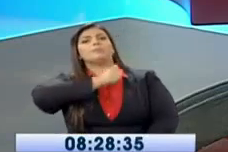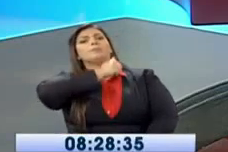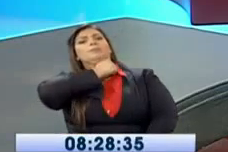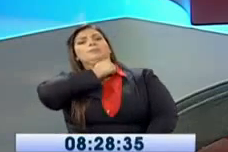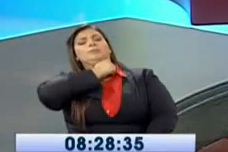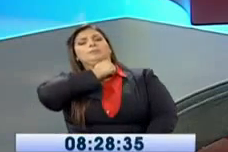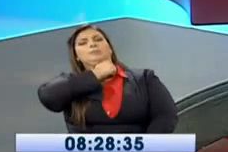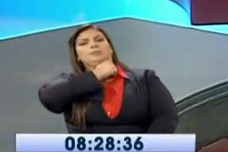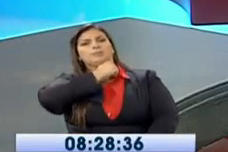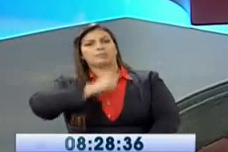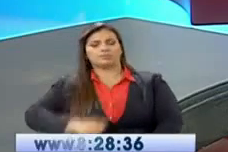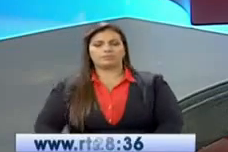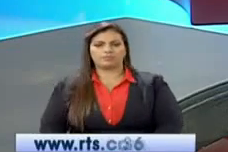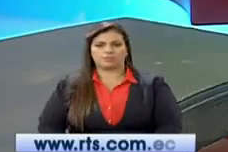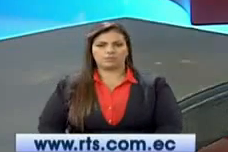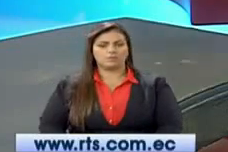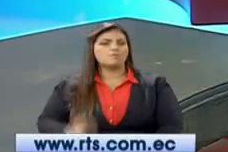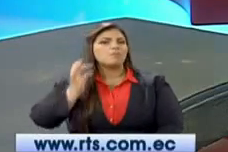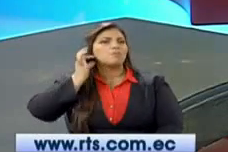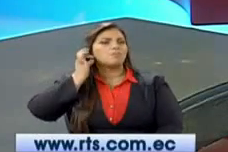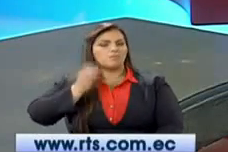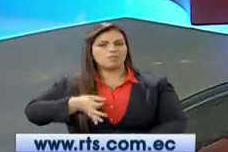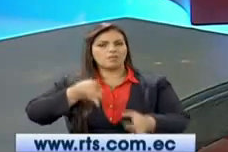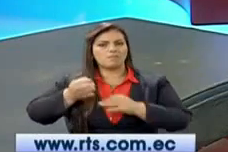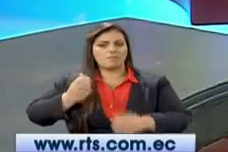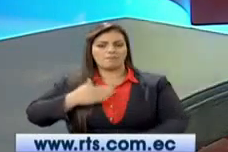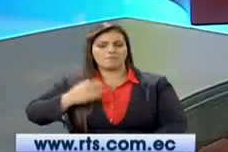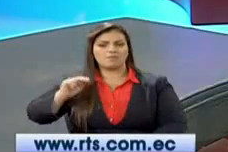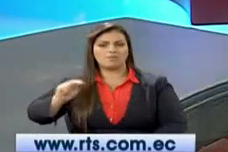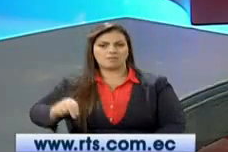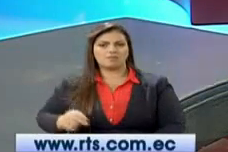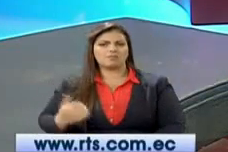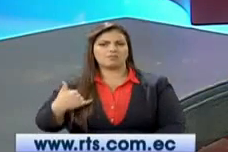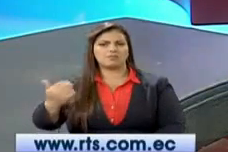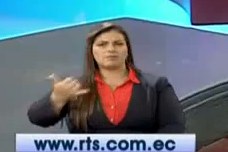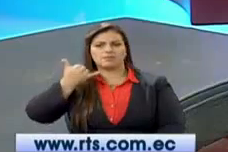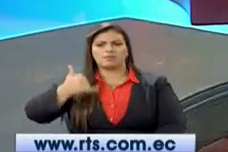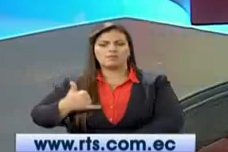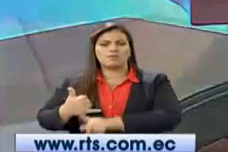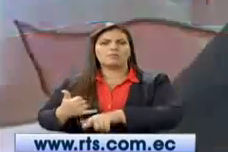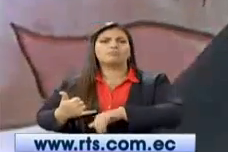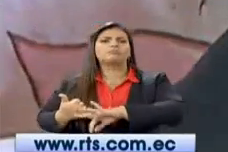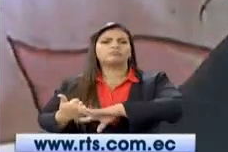le roban el celular a su nieto. Veamos.